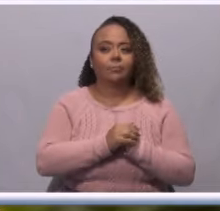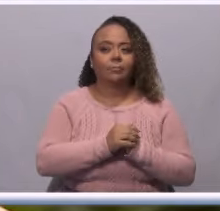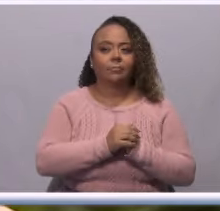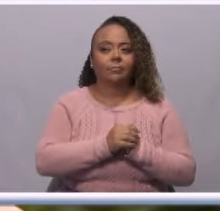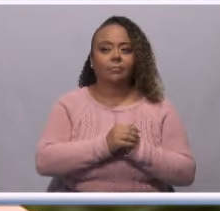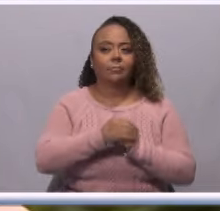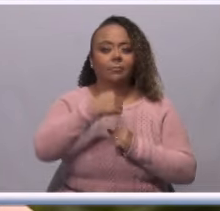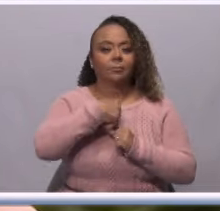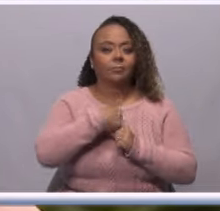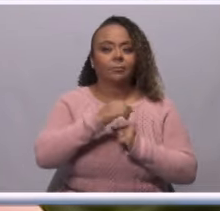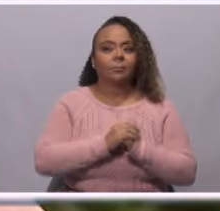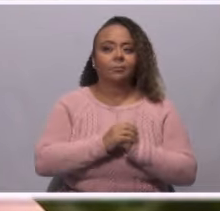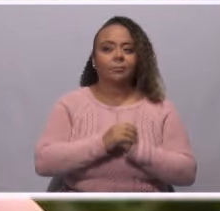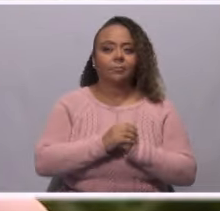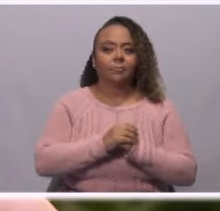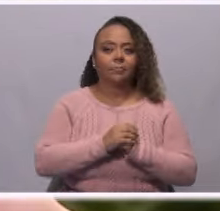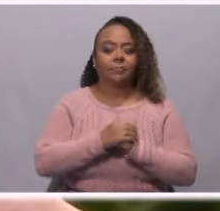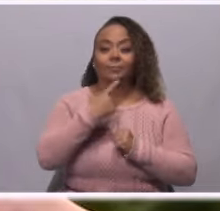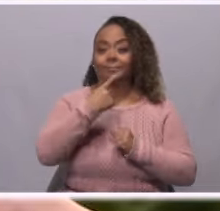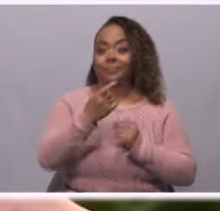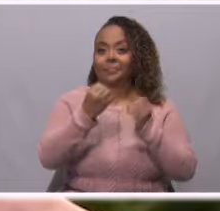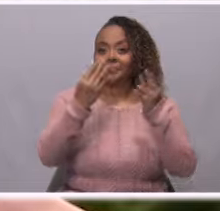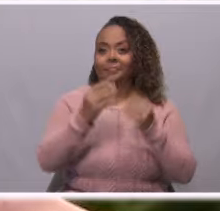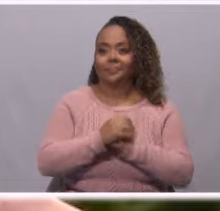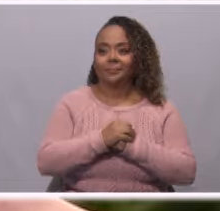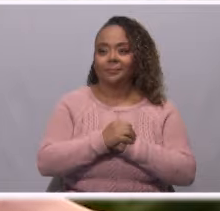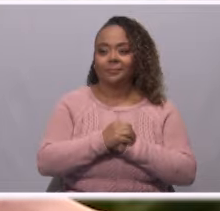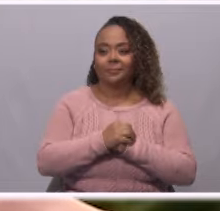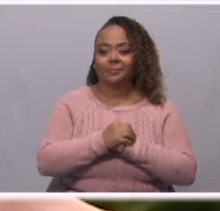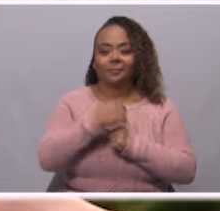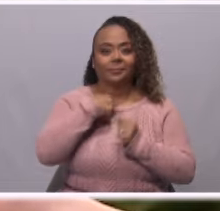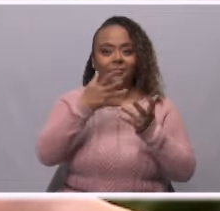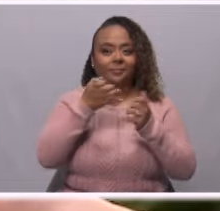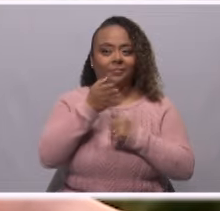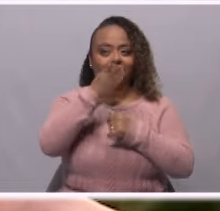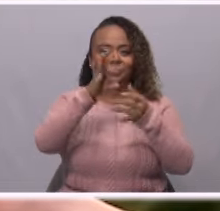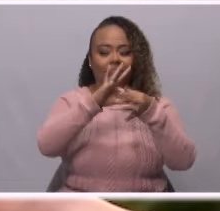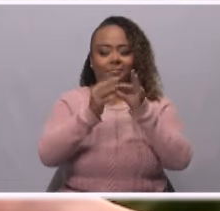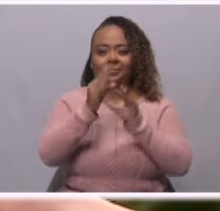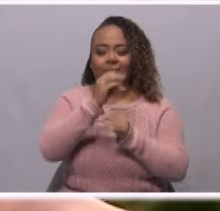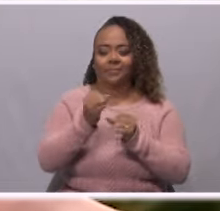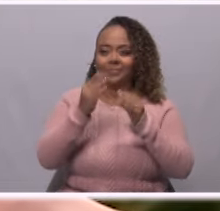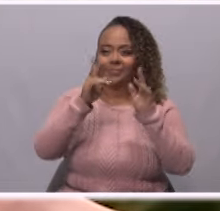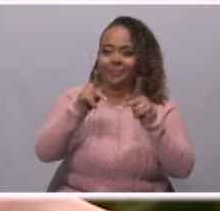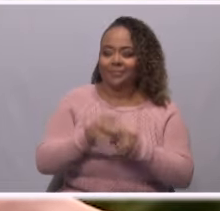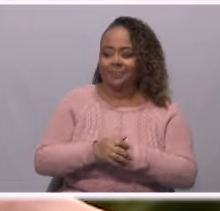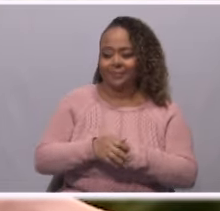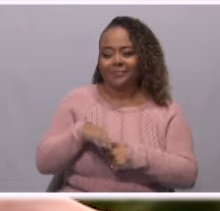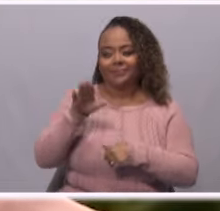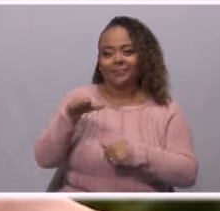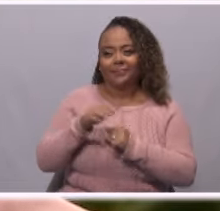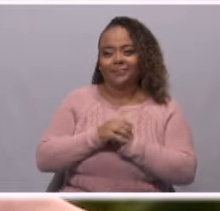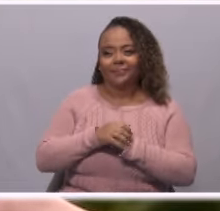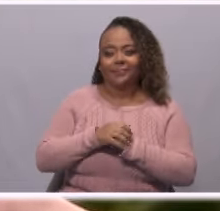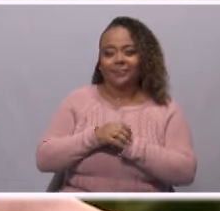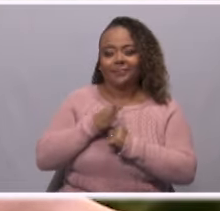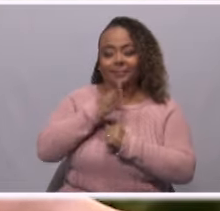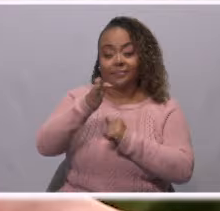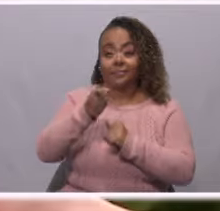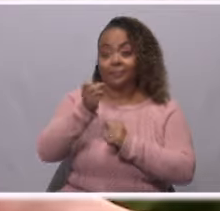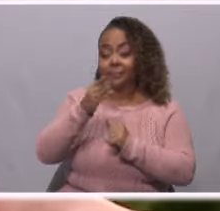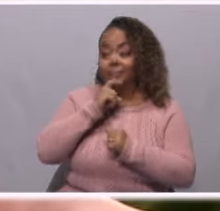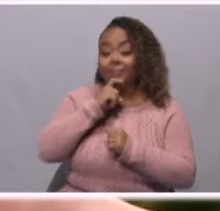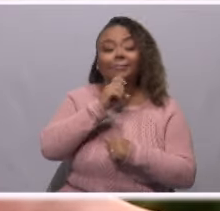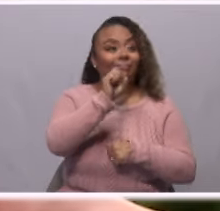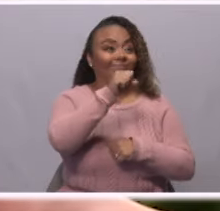imaginaba en el colegio, lo decía mucho, decía yo ir a unas olimpiadas, muchísima gente era como, no, o sea, ir a unas olimpiadas es súper difícil, sí, sí lo